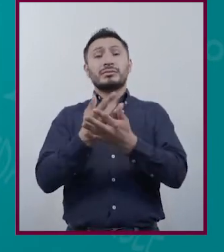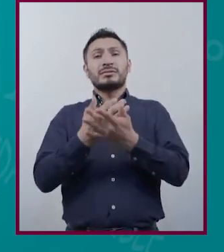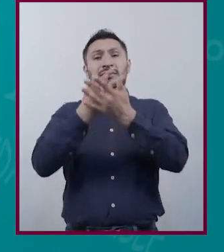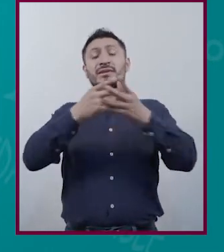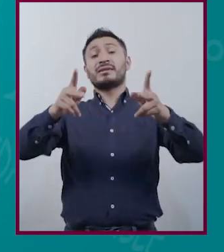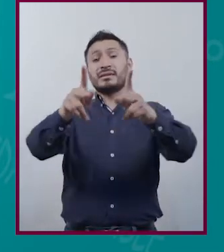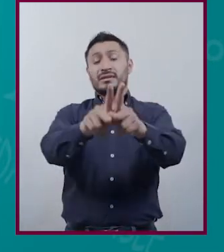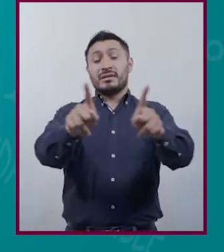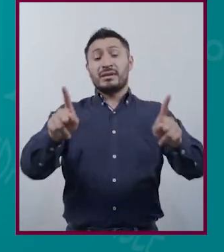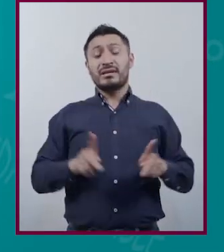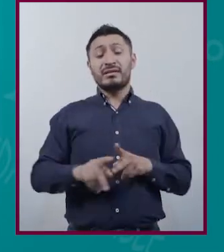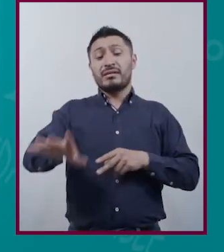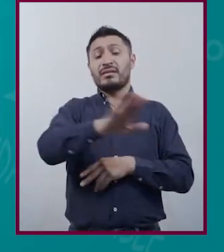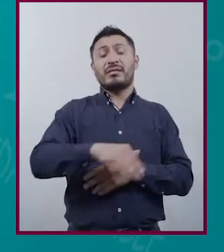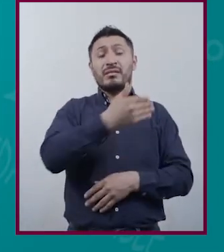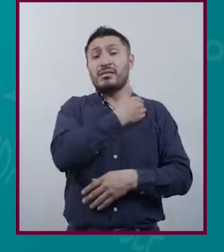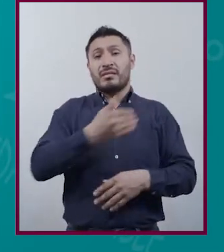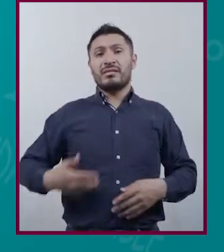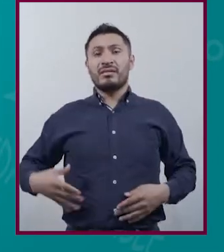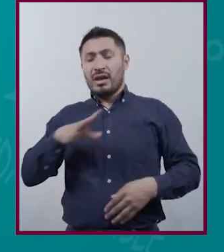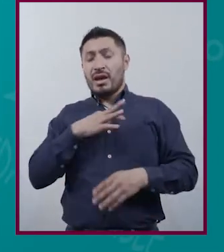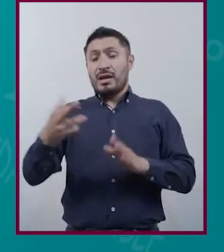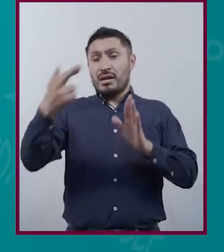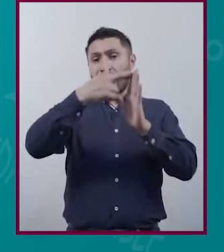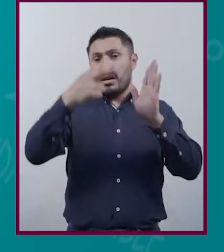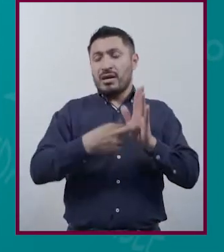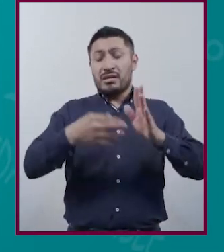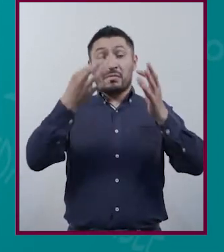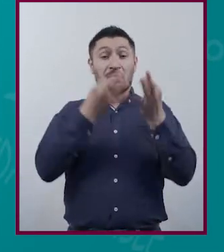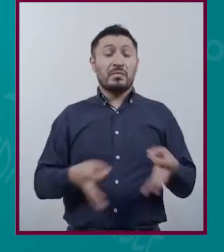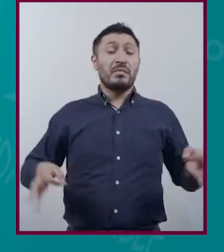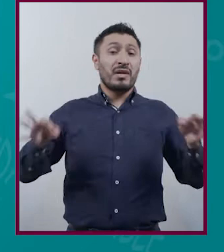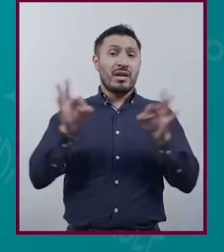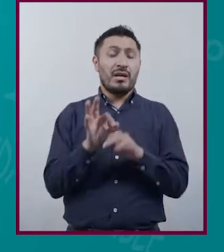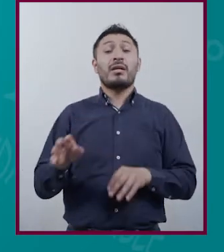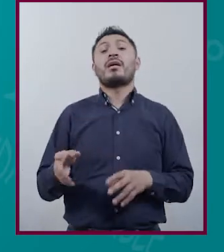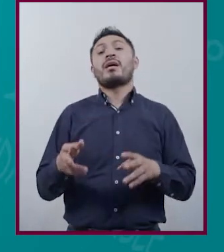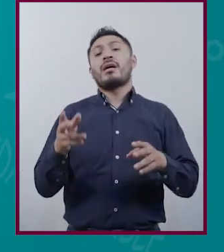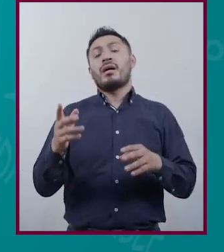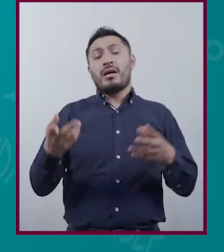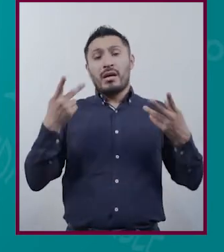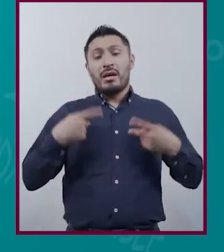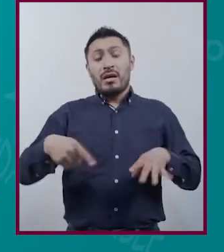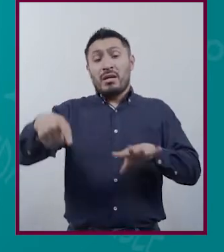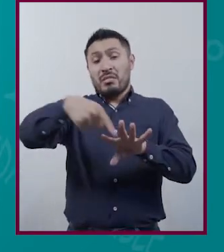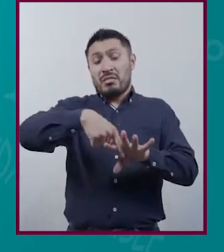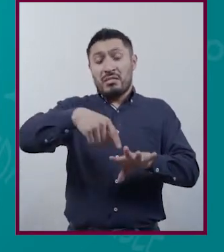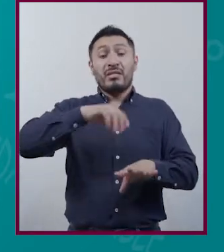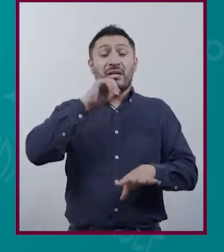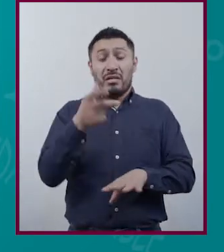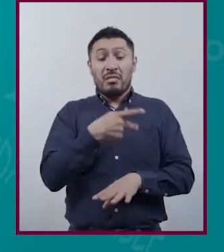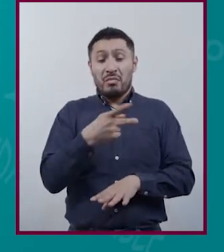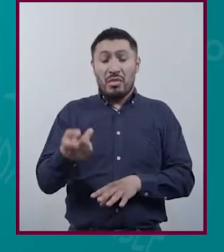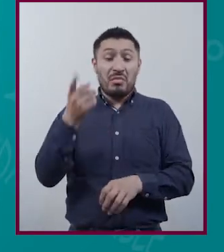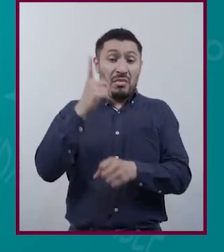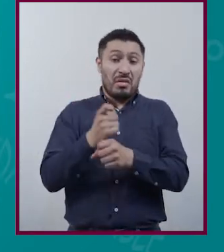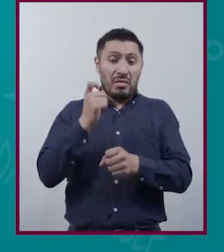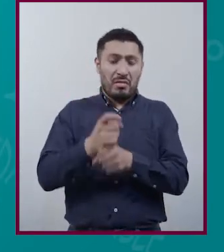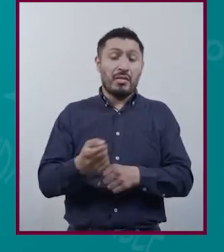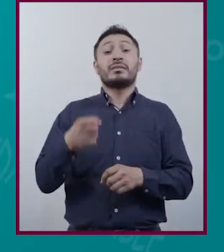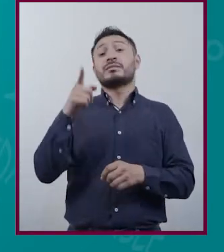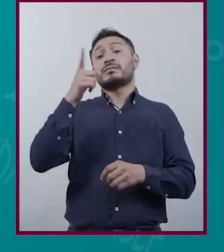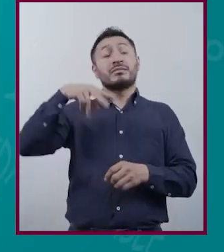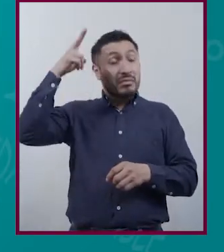patios presidenciales se aplicó una estricta regla de prioridad. Los descalzos y harapientos primero. Se mantenía